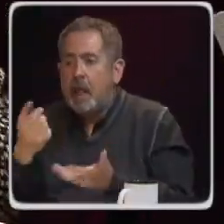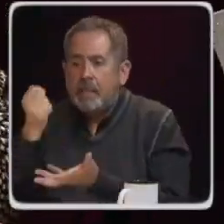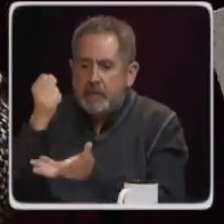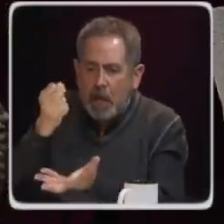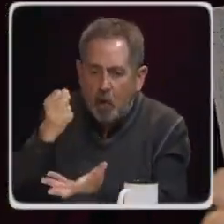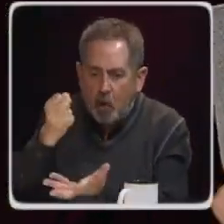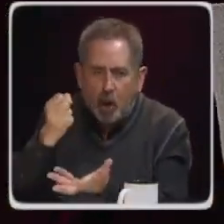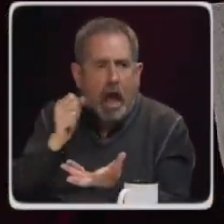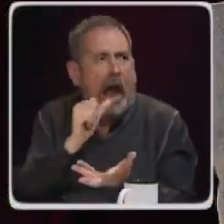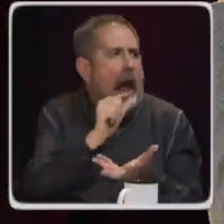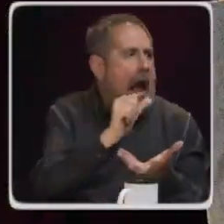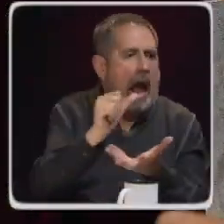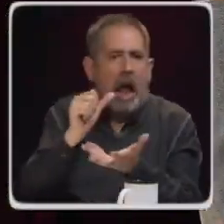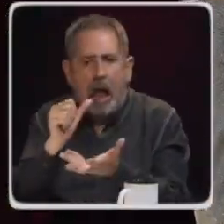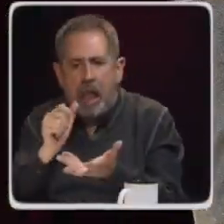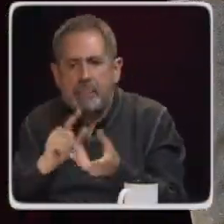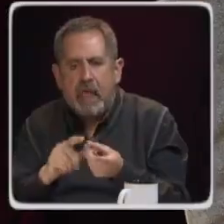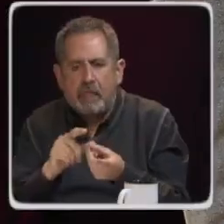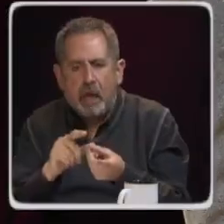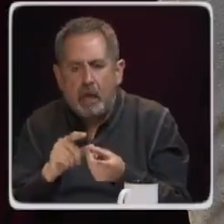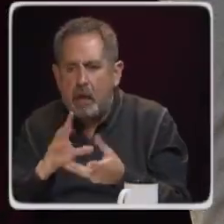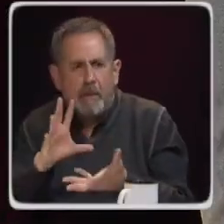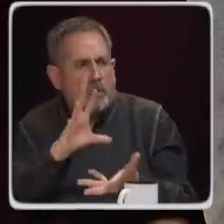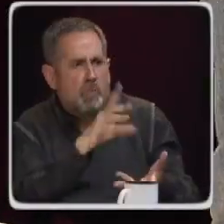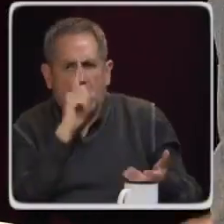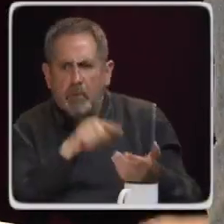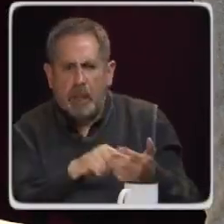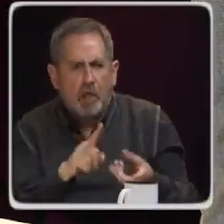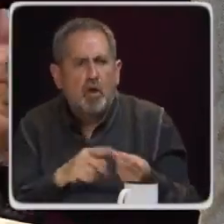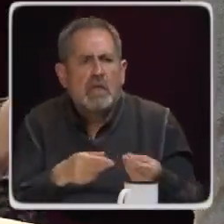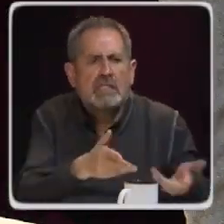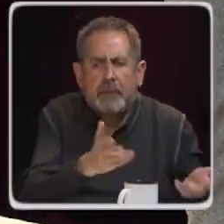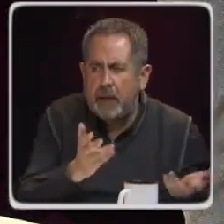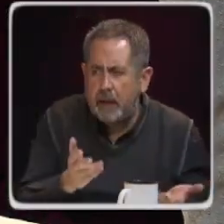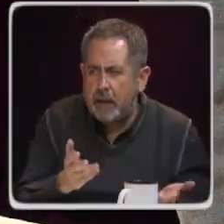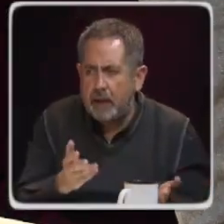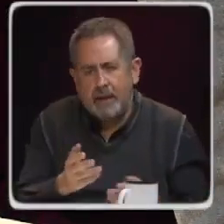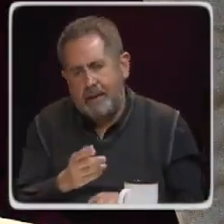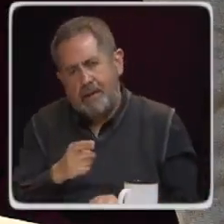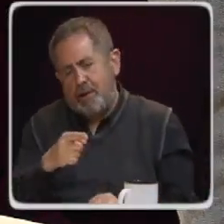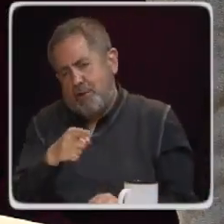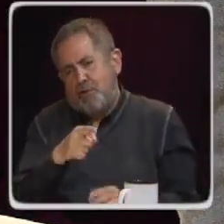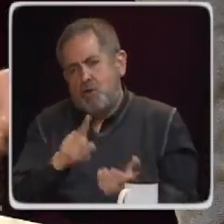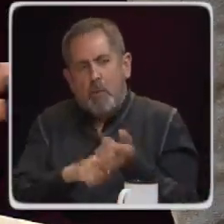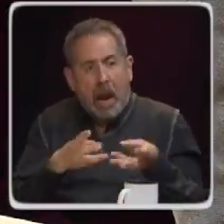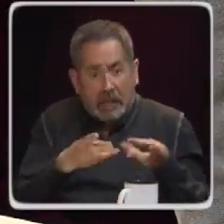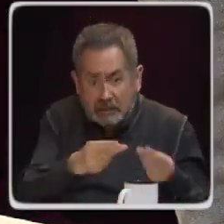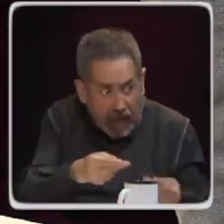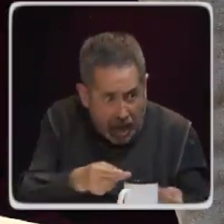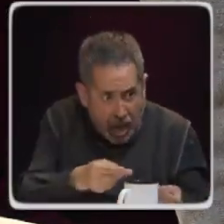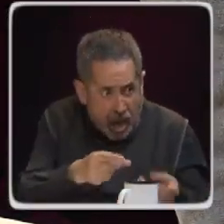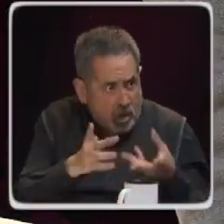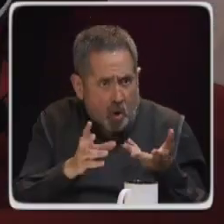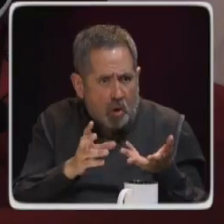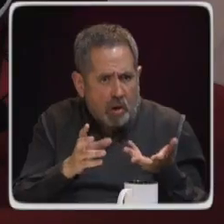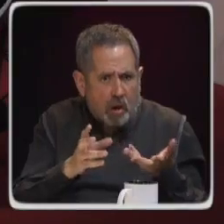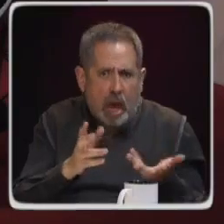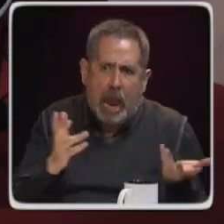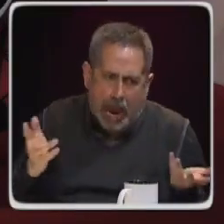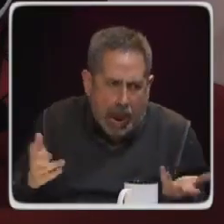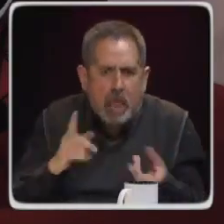de vulnerabilidad doble. Entonces, yo creo que estos son los ejemplos donde nosotros tenemos que entrar y ahora que hablan de